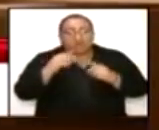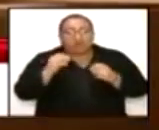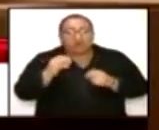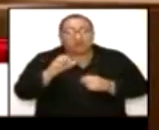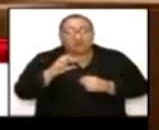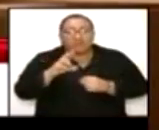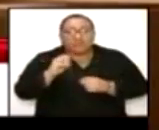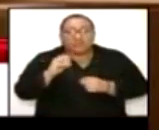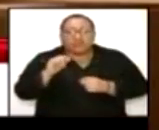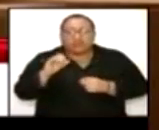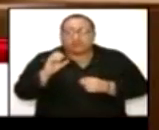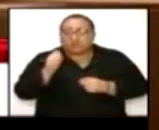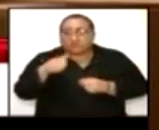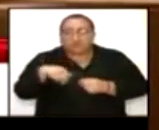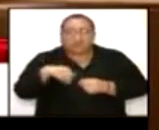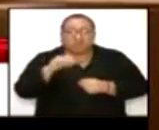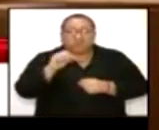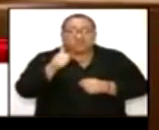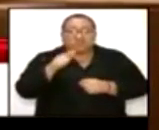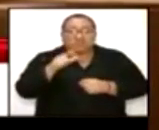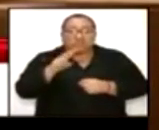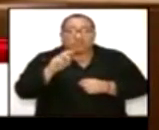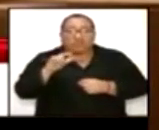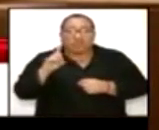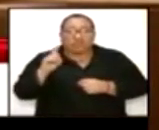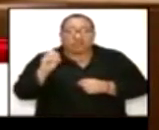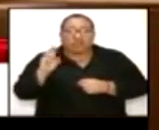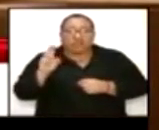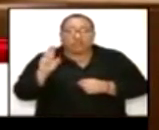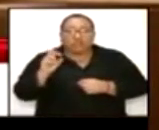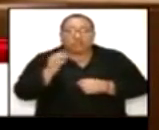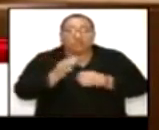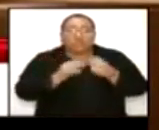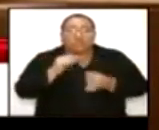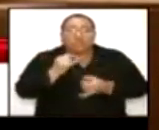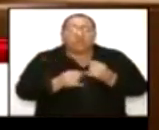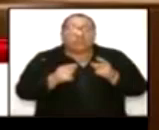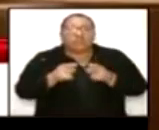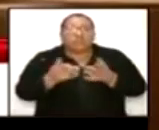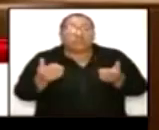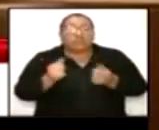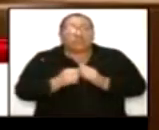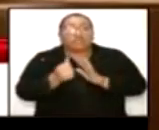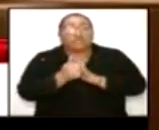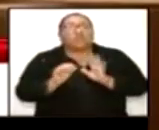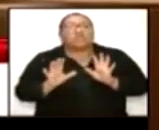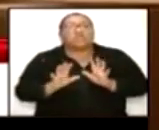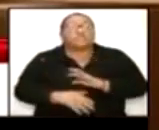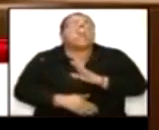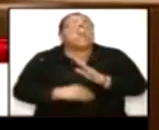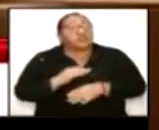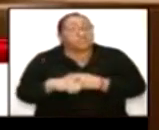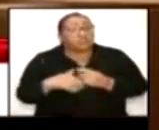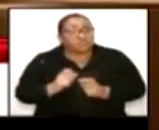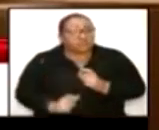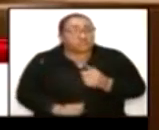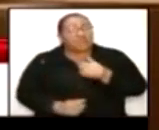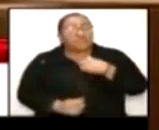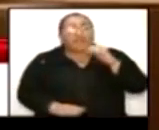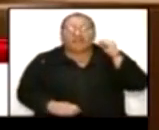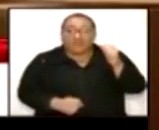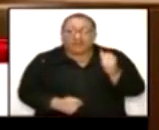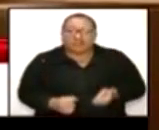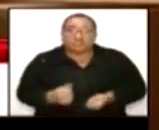como Protocolo de San Salvador. Señala justamente este último instrumento en su artículo 10 que toda persona tiene